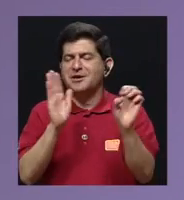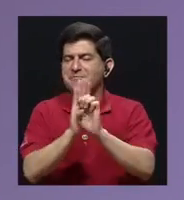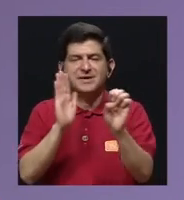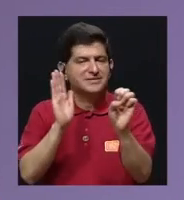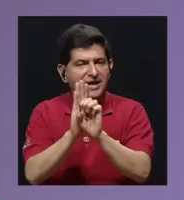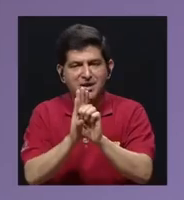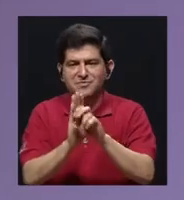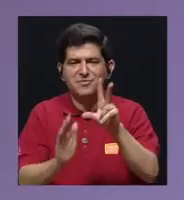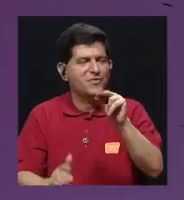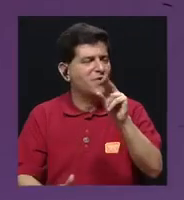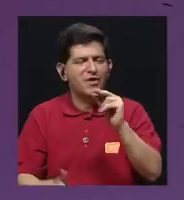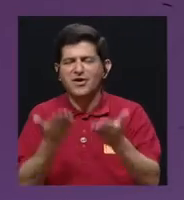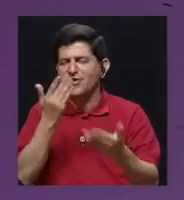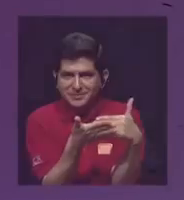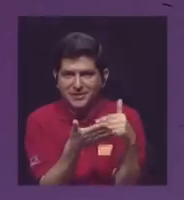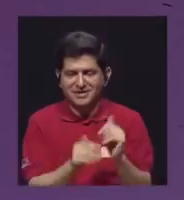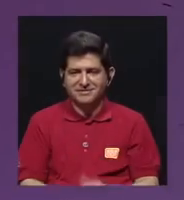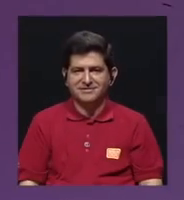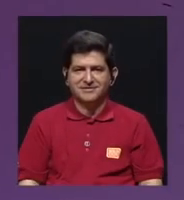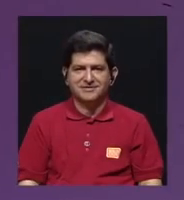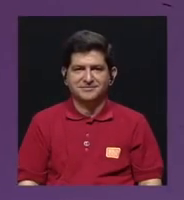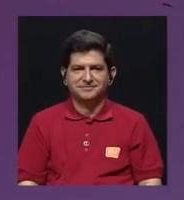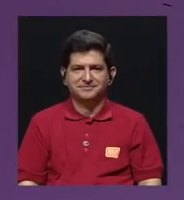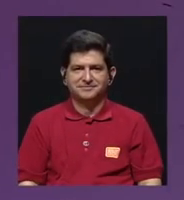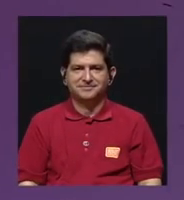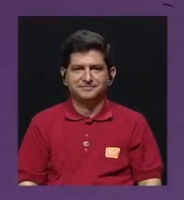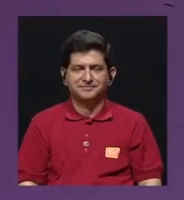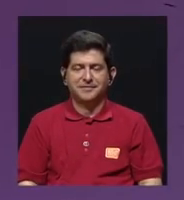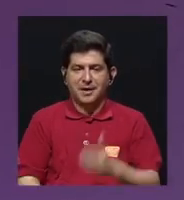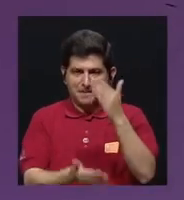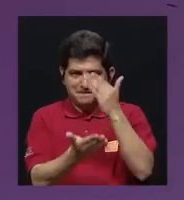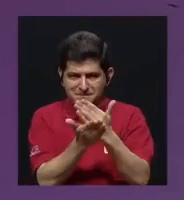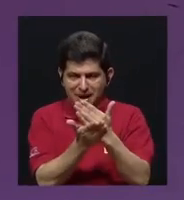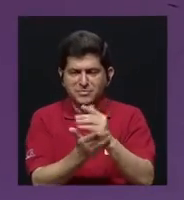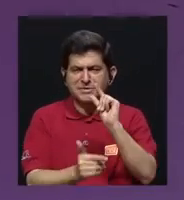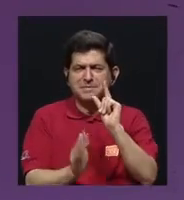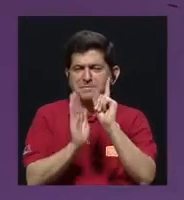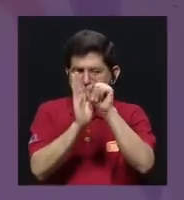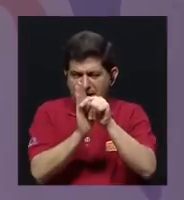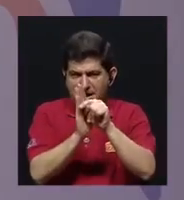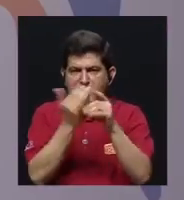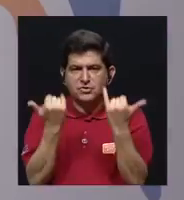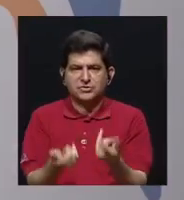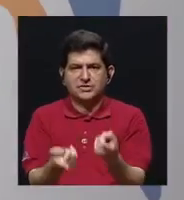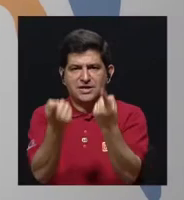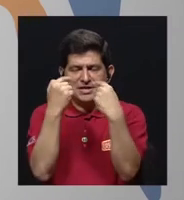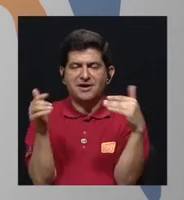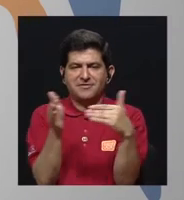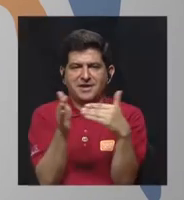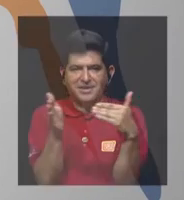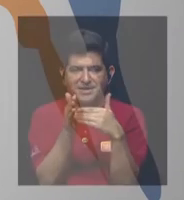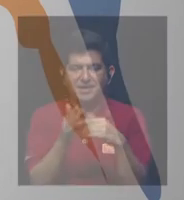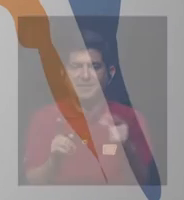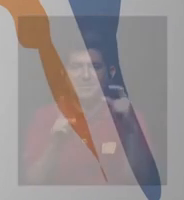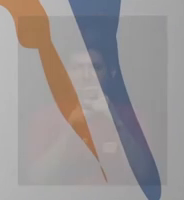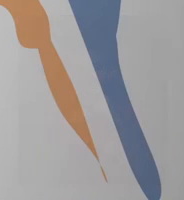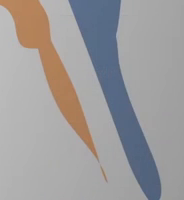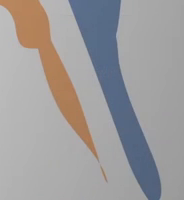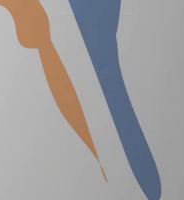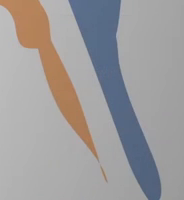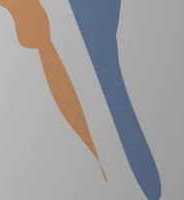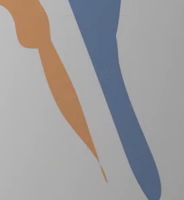que con la palabra. Vamos a hacer un corte de unos segundos y pronto estamos de regreso con Palabra de